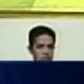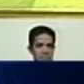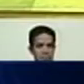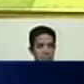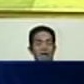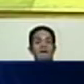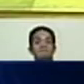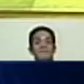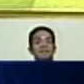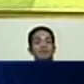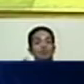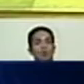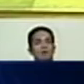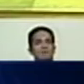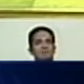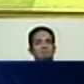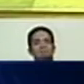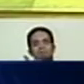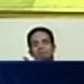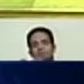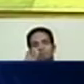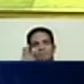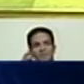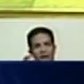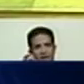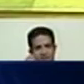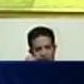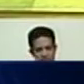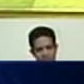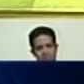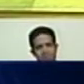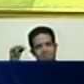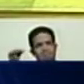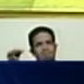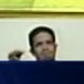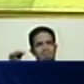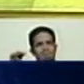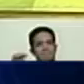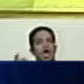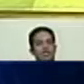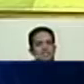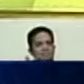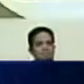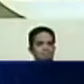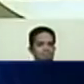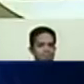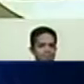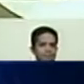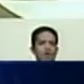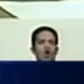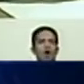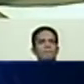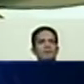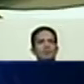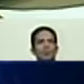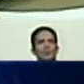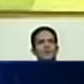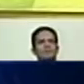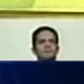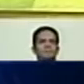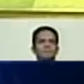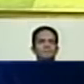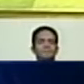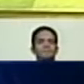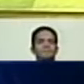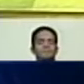29. Diría que 30, con esta que está aquí, que vamos a compartir con ustedes. Entonces, más allá